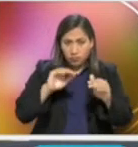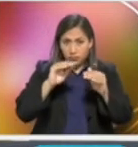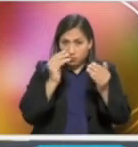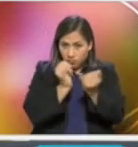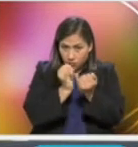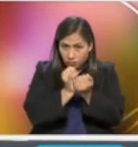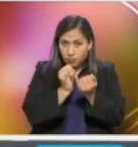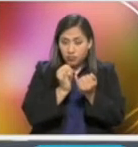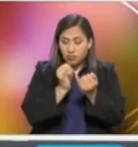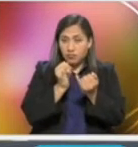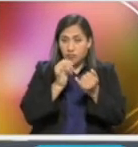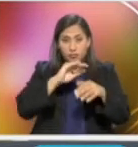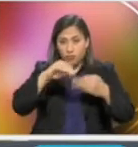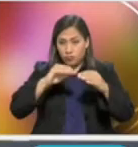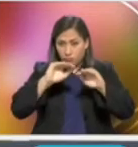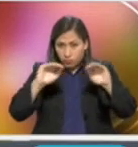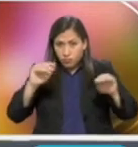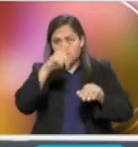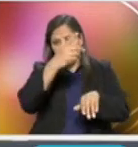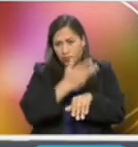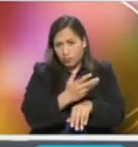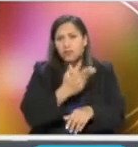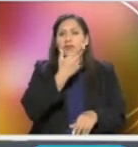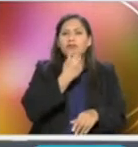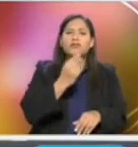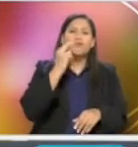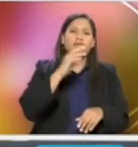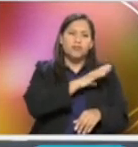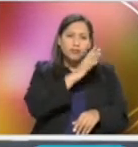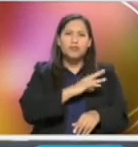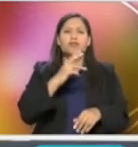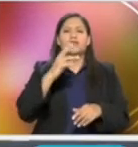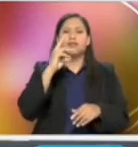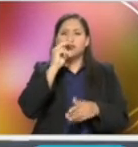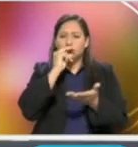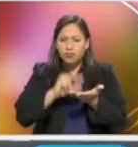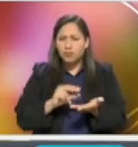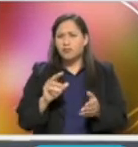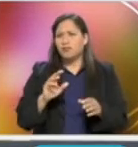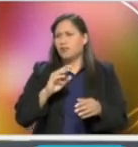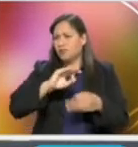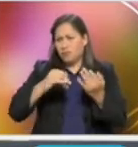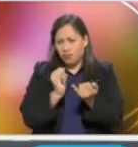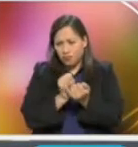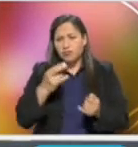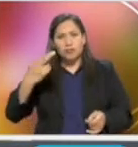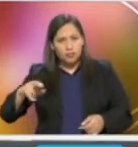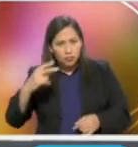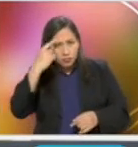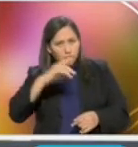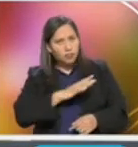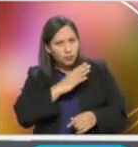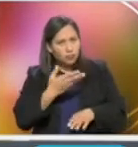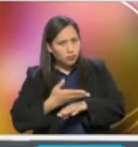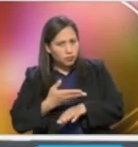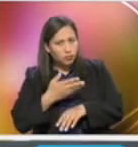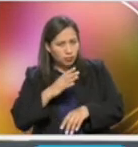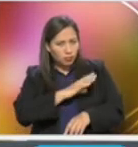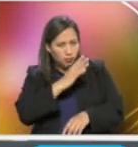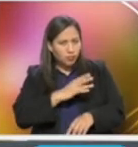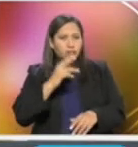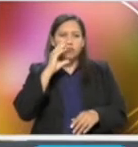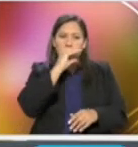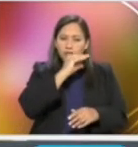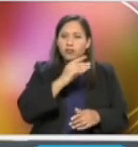tácita pues dejaba que estas cosas pasaran, ¿no? Que hubiera restaurantes para blancos y negros, que hubiera que